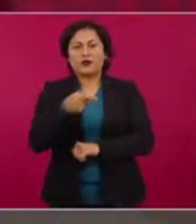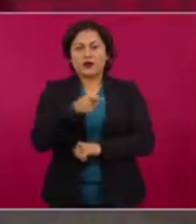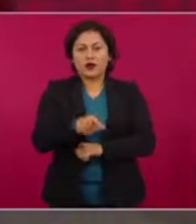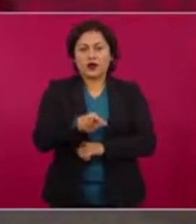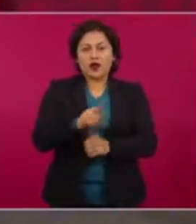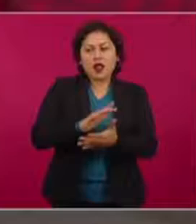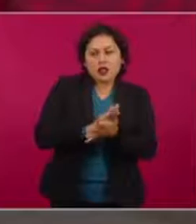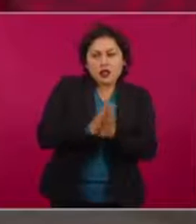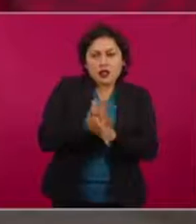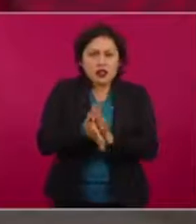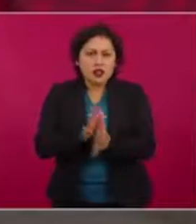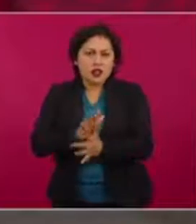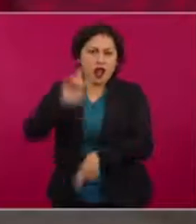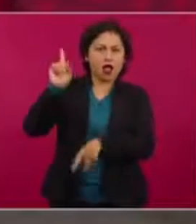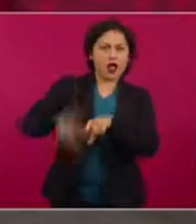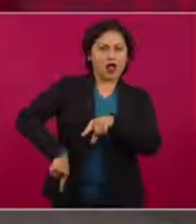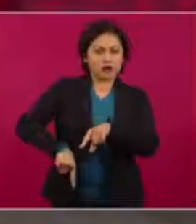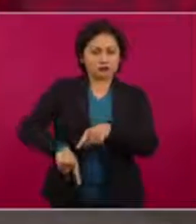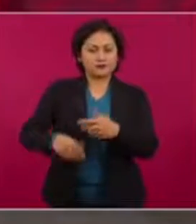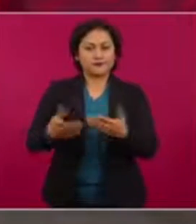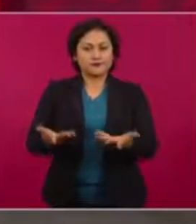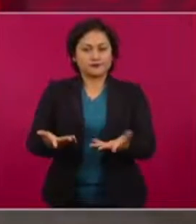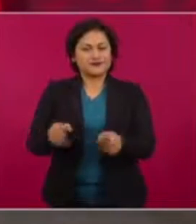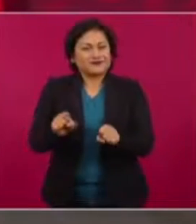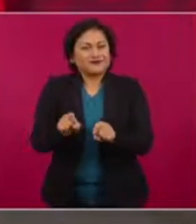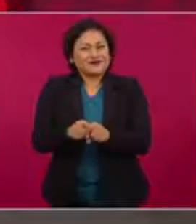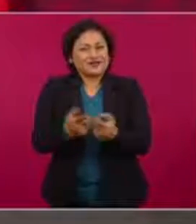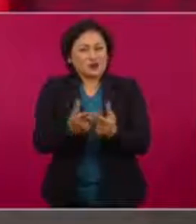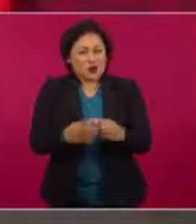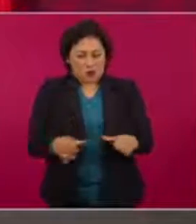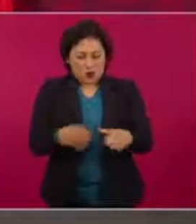militares del antiguo régimen porfirista,